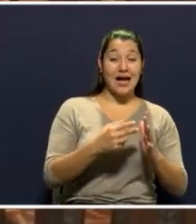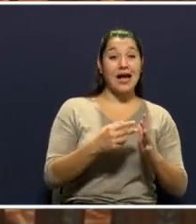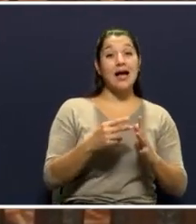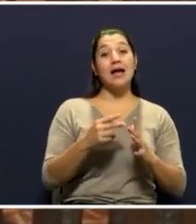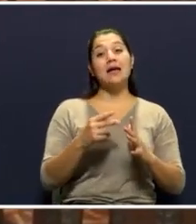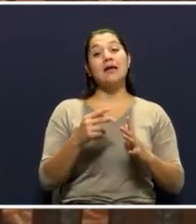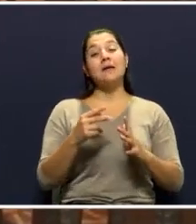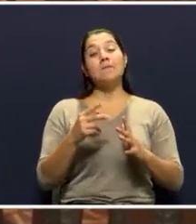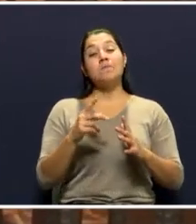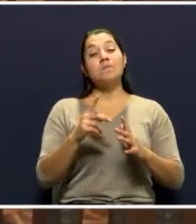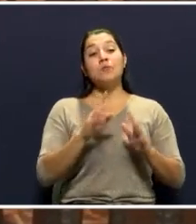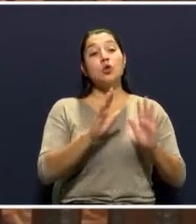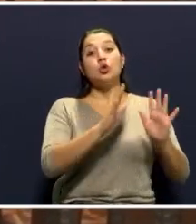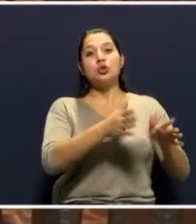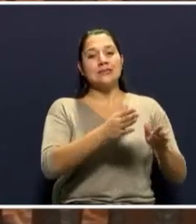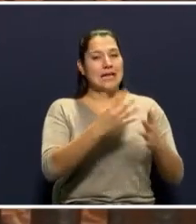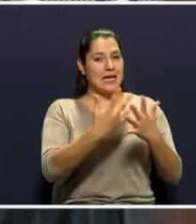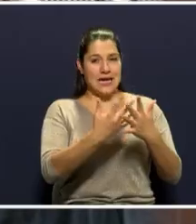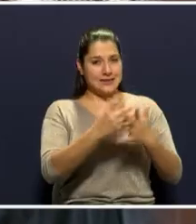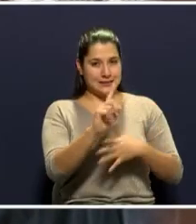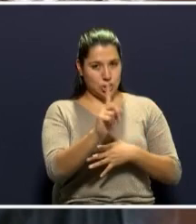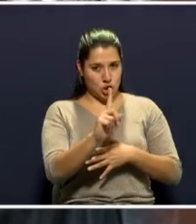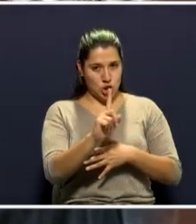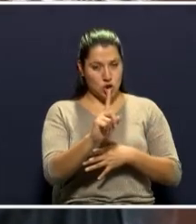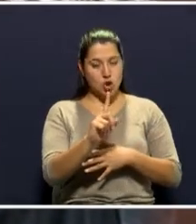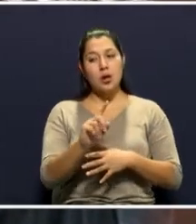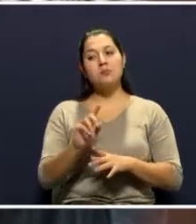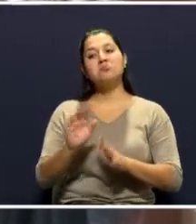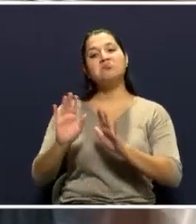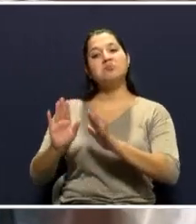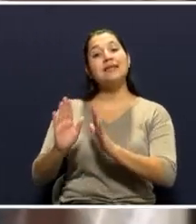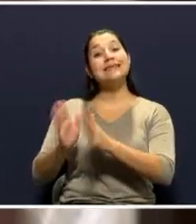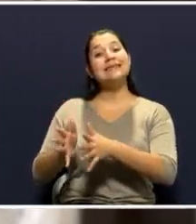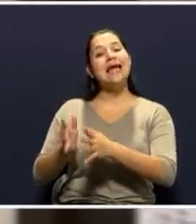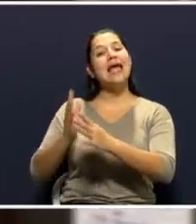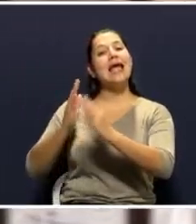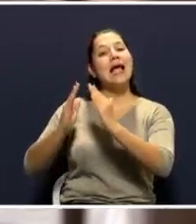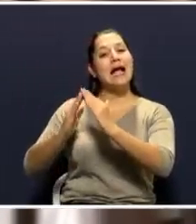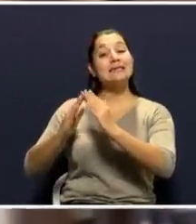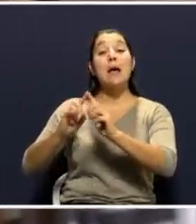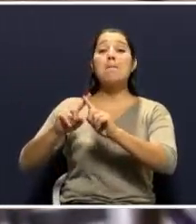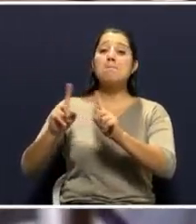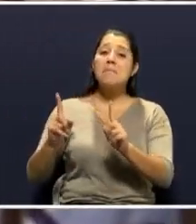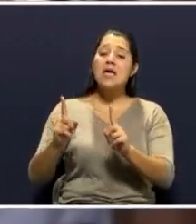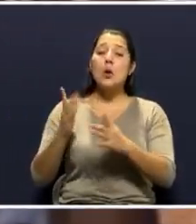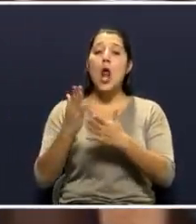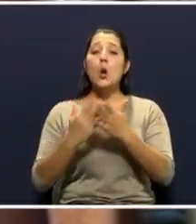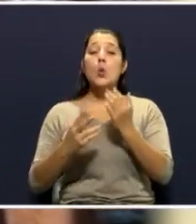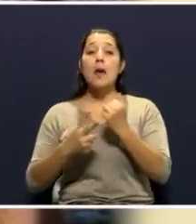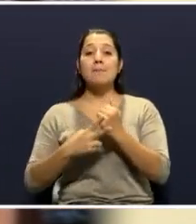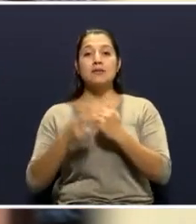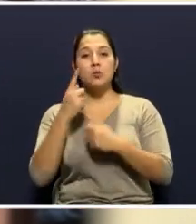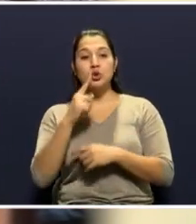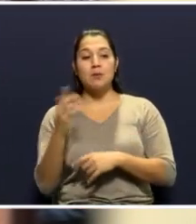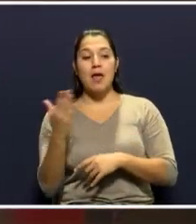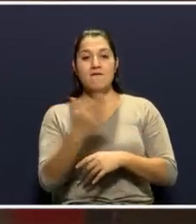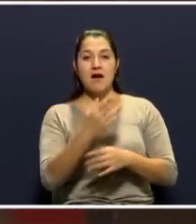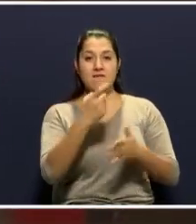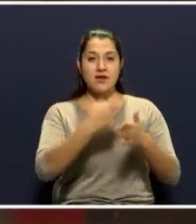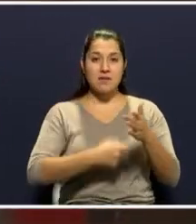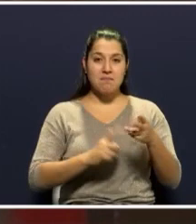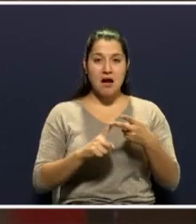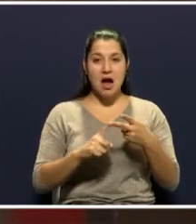asistiendo a estos centros a firmar y a dormir varios días a la semana. El Ministerio de Justicia indicó este viernes que aún no tienen los datos